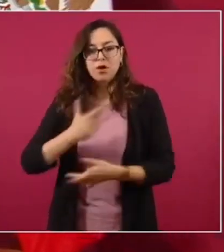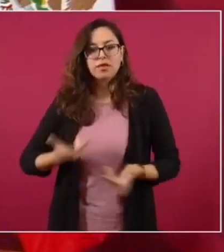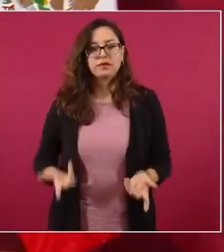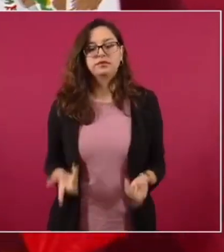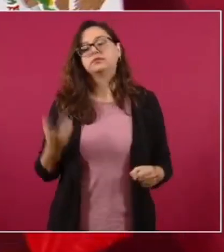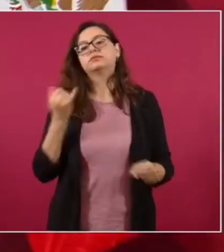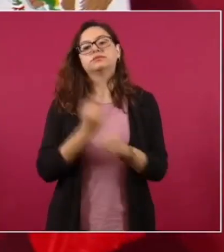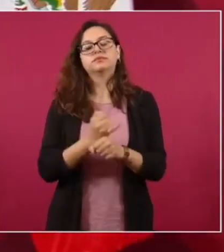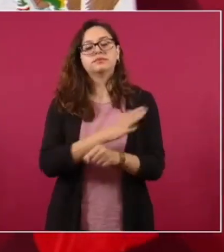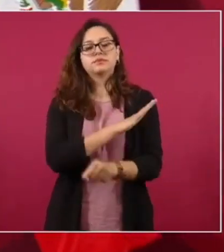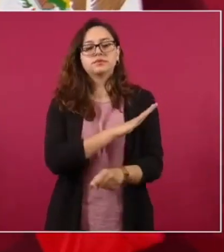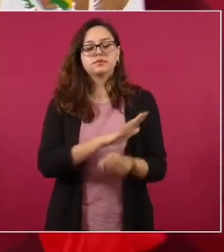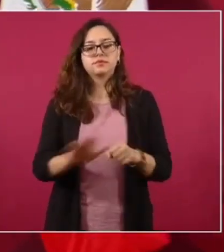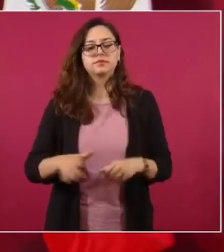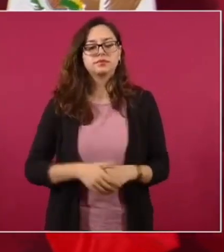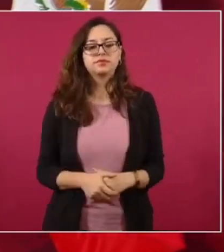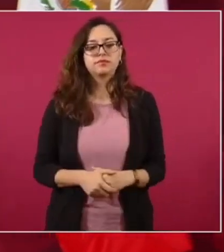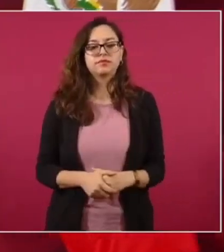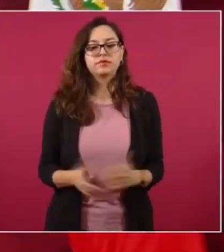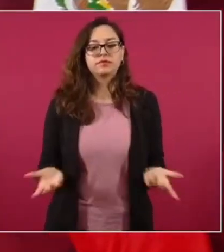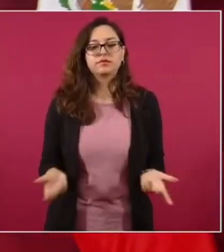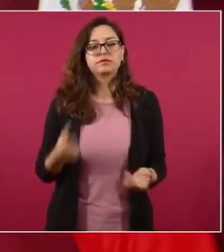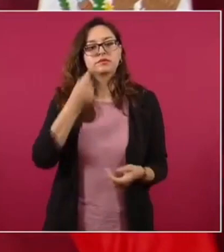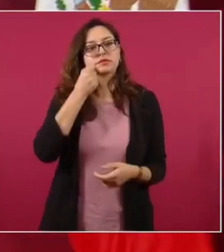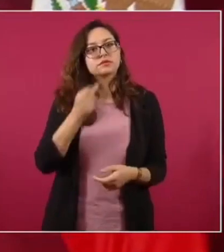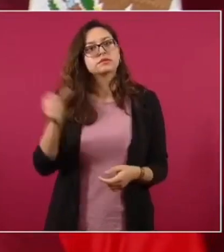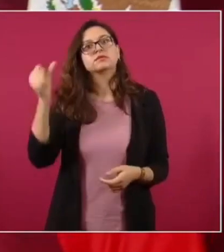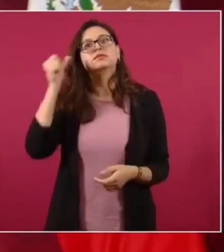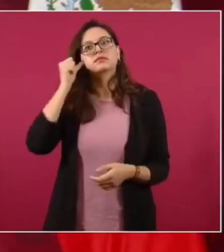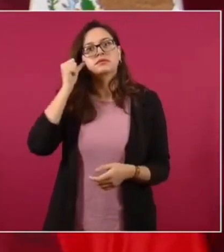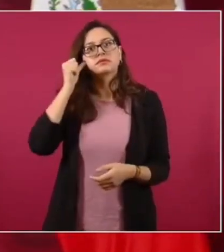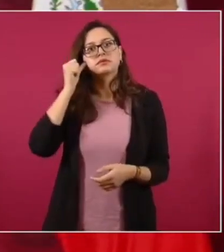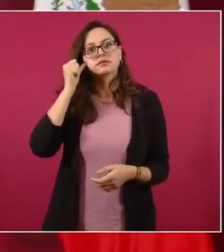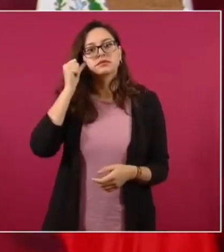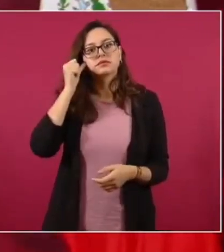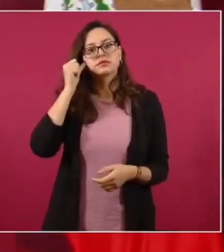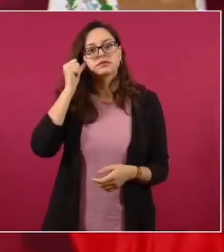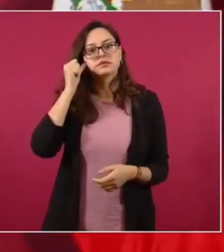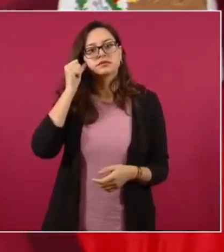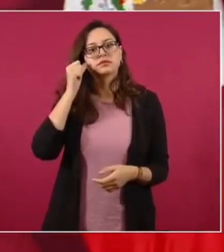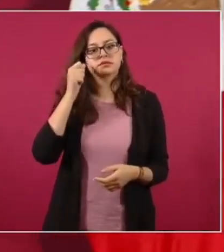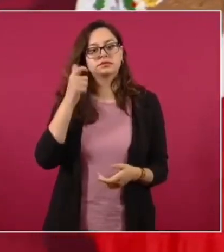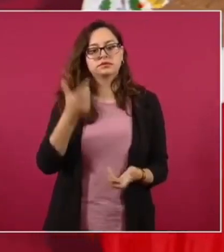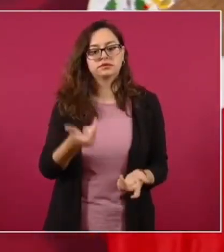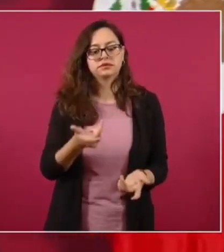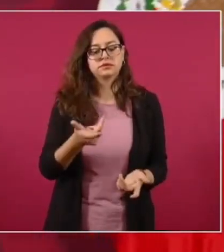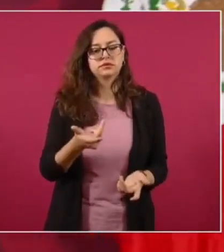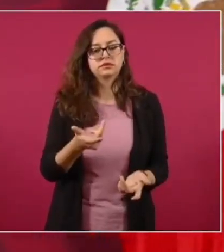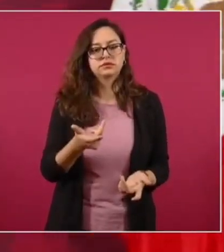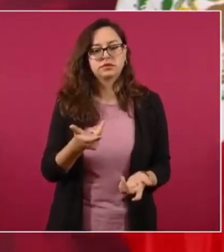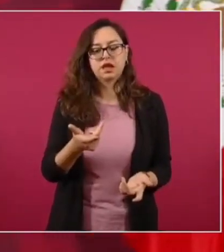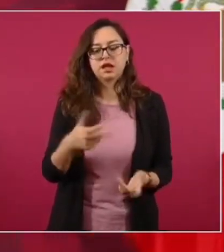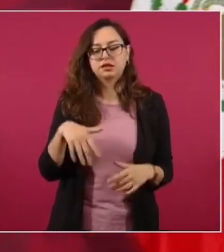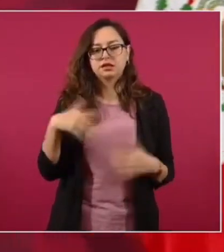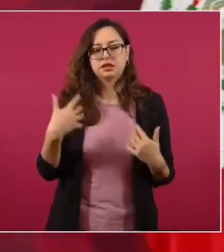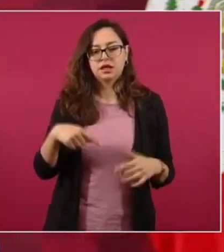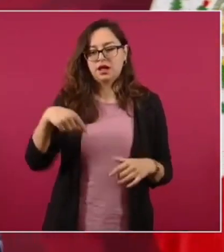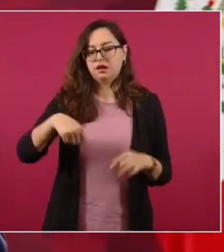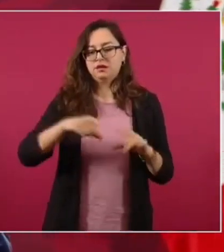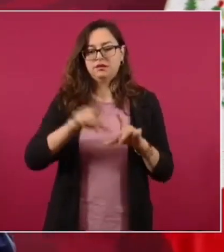México que aumentaron las remesas, más de